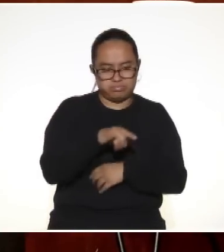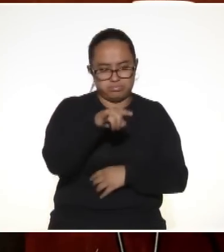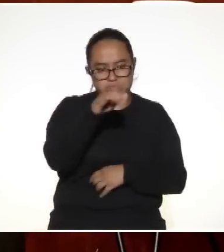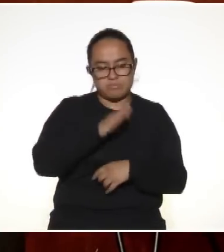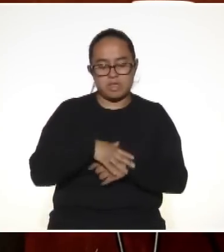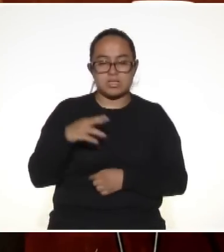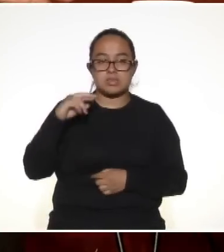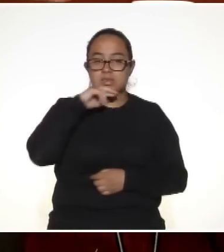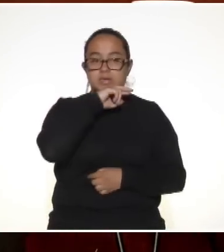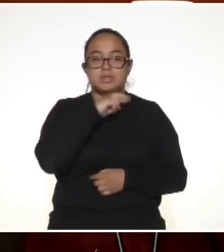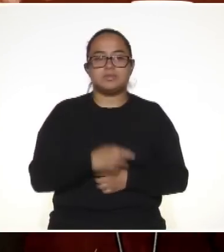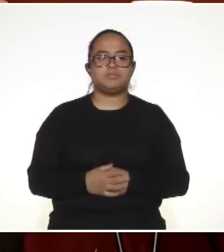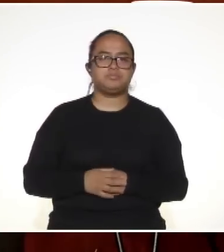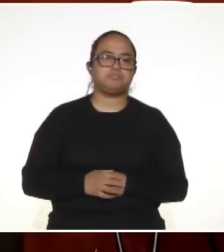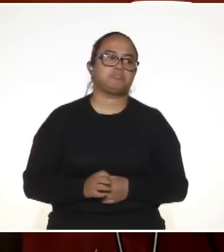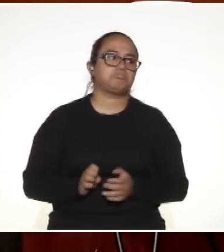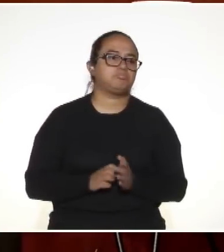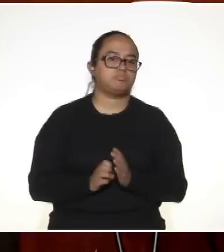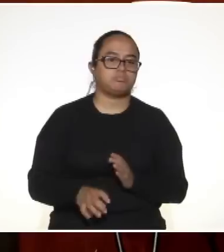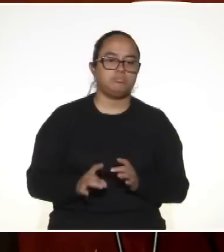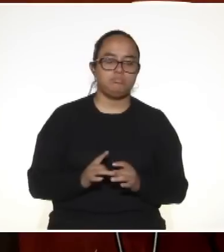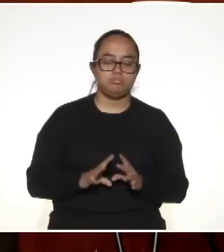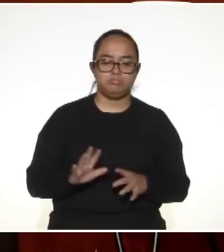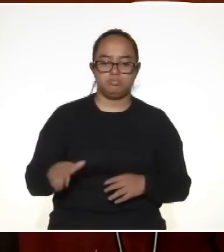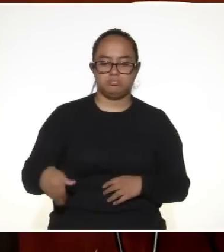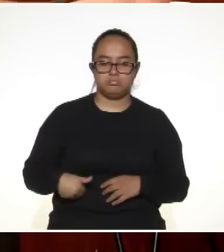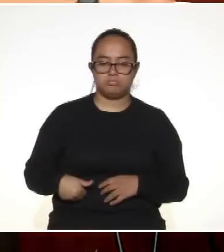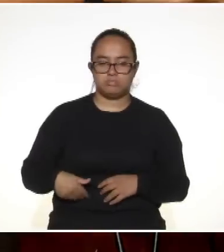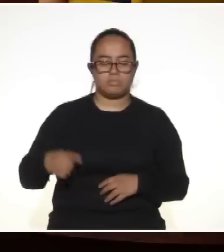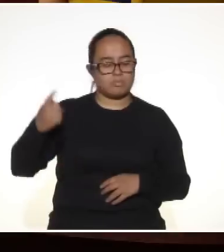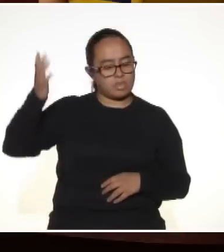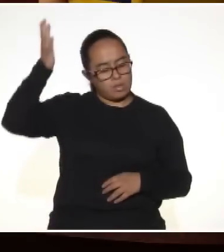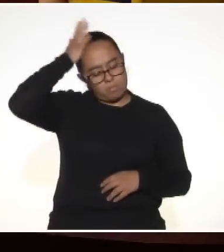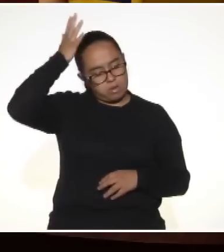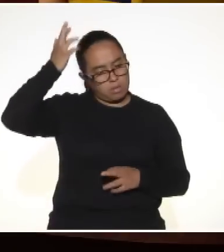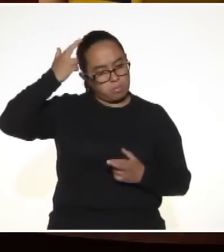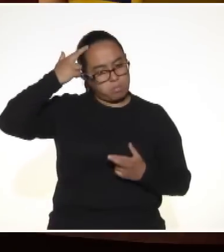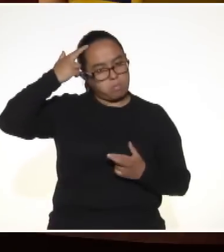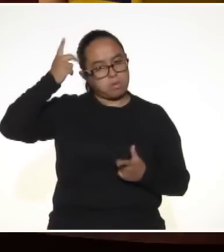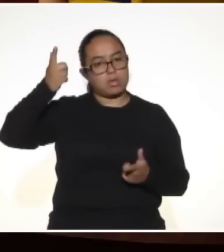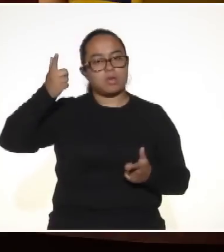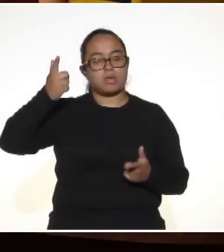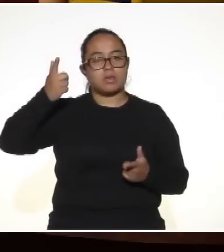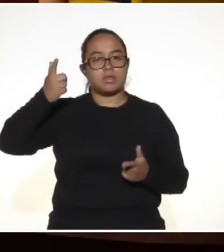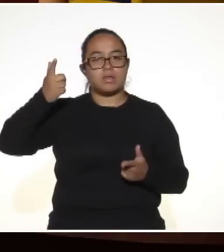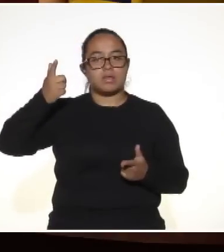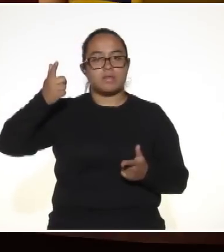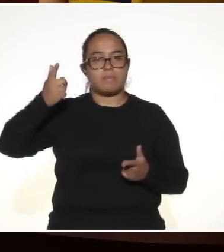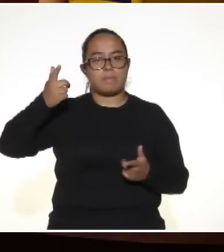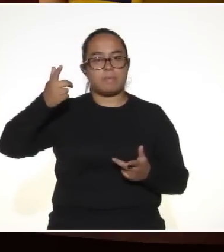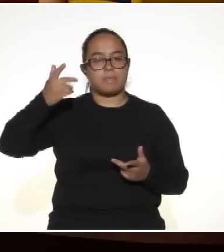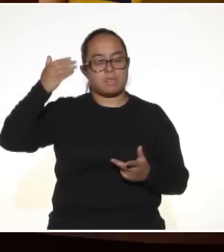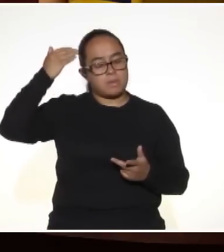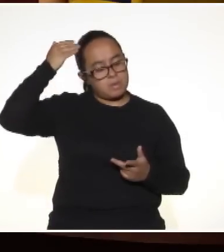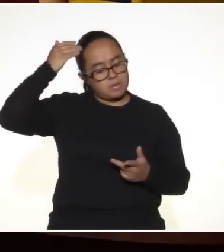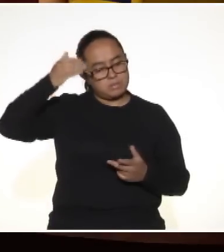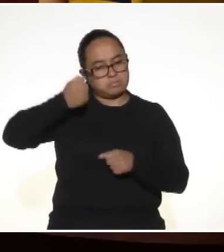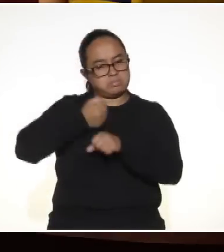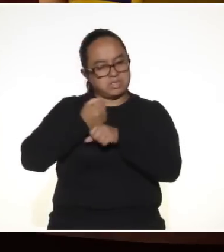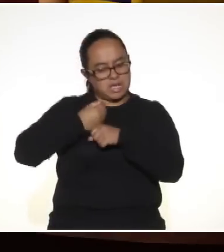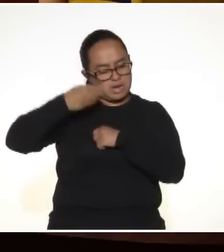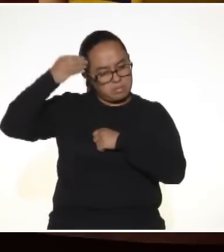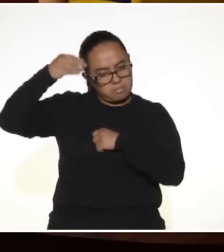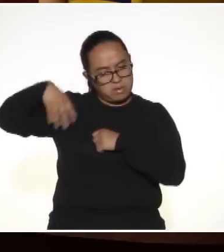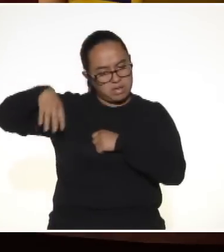¿Sí? Ahora, heridas, por ejemplo, los descalabrados. Niños, descalabrados. Ya ni se dice así, pero es que te pegues en la cabeza y la cabeza sangra